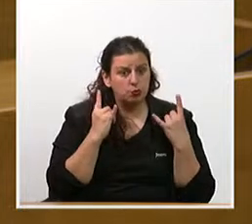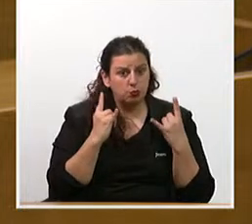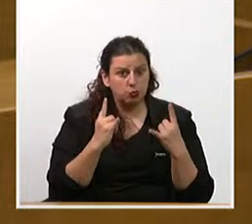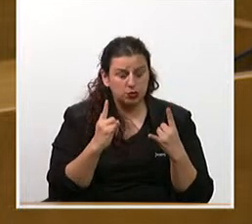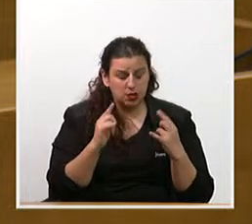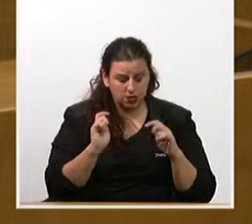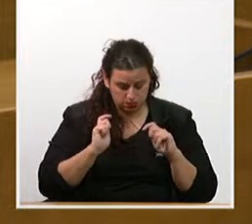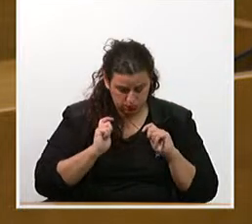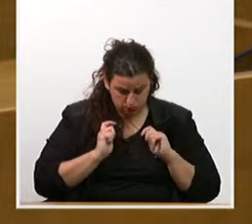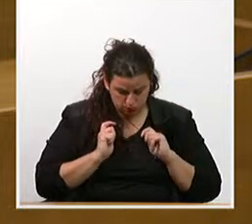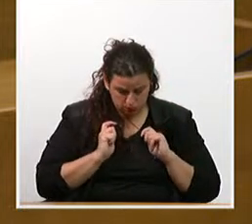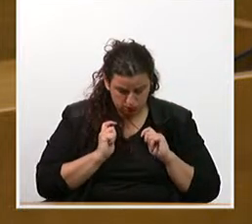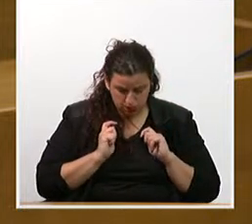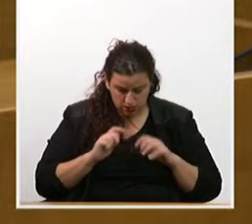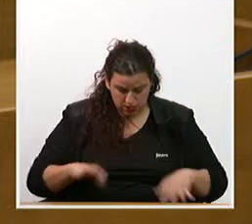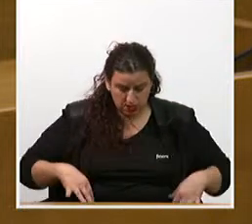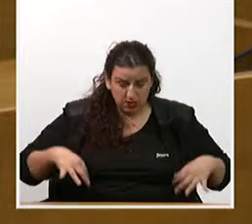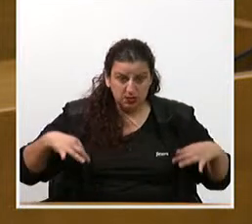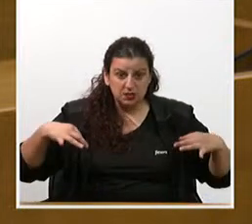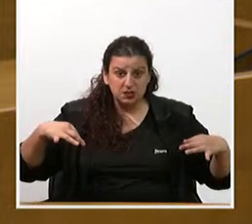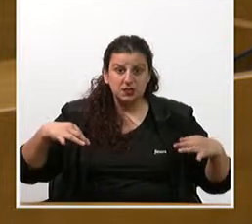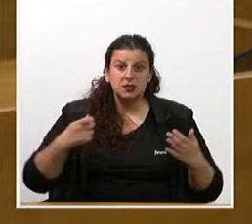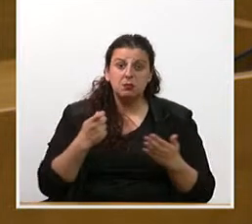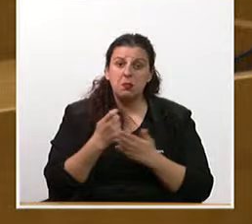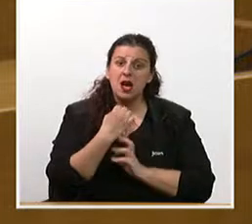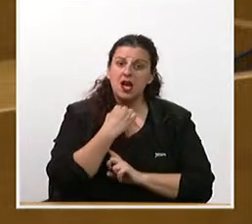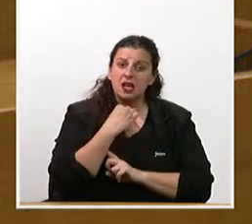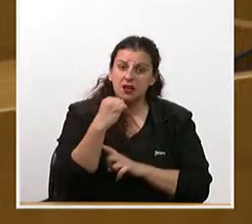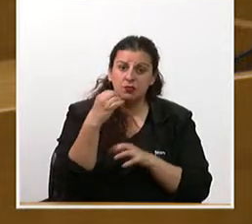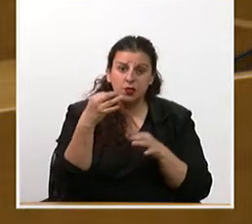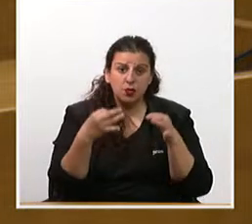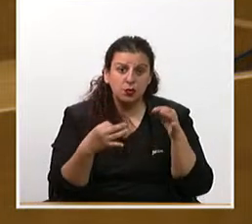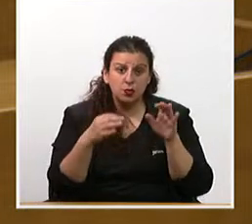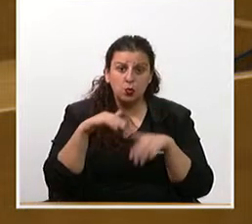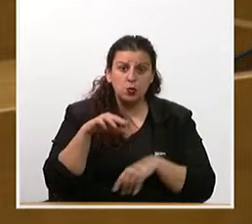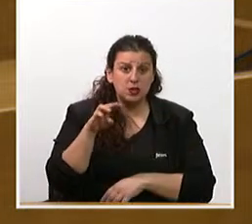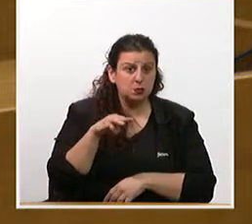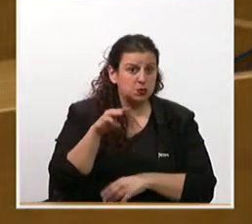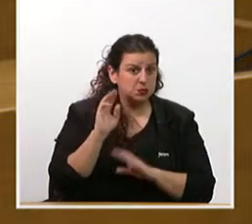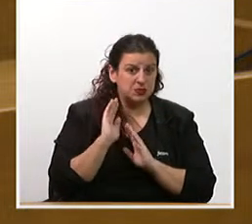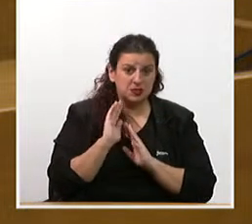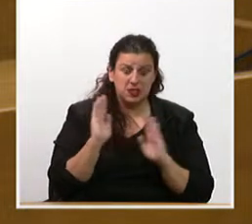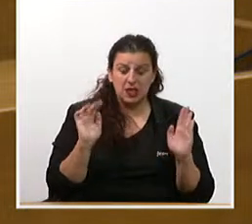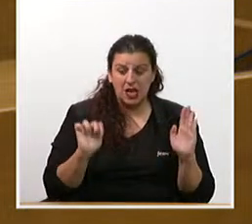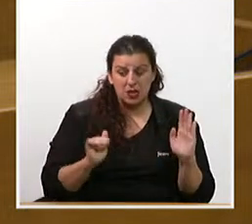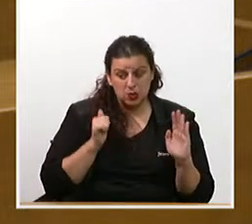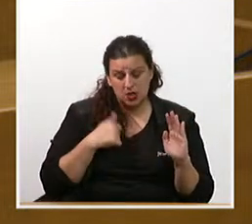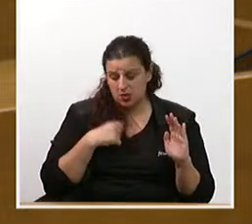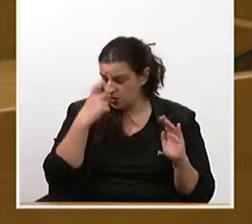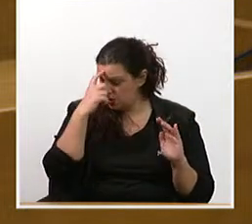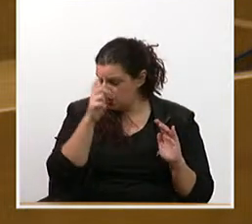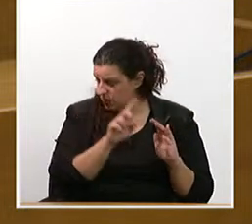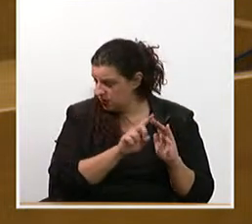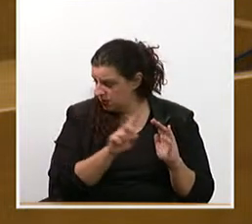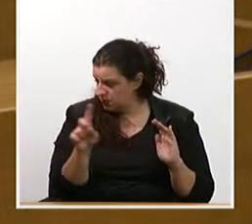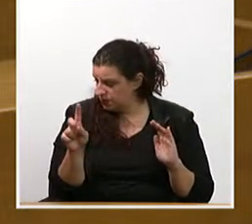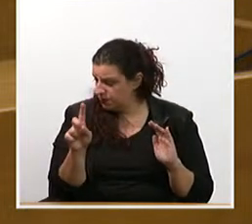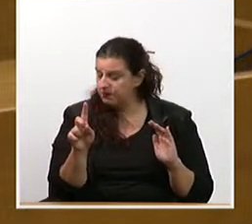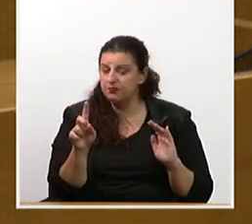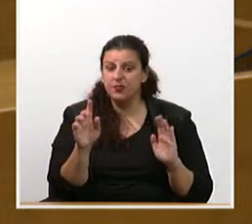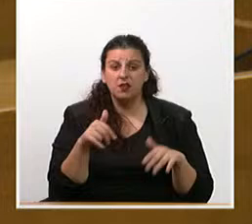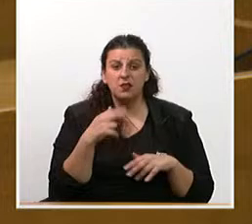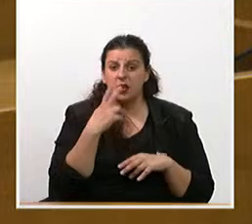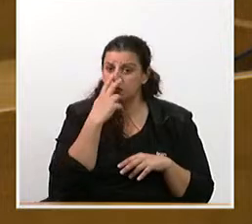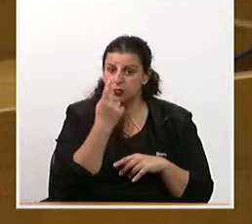dejó sin un euro para pagar los refuerzos de los juzgados para el último trimestre del año casualidad Yo no lo creo tuvimos que buscar el